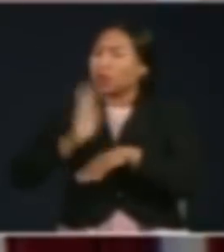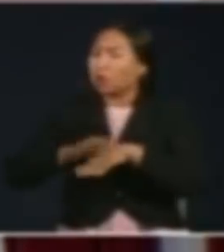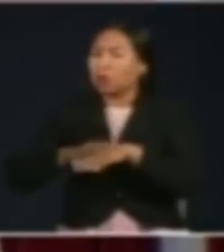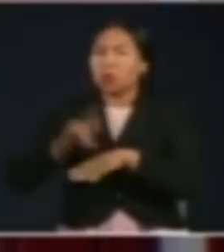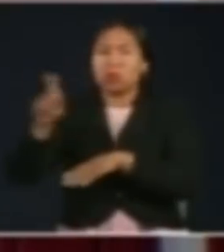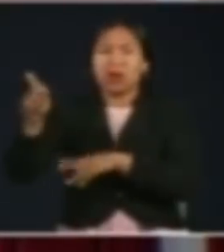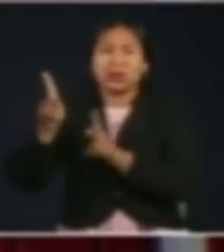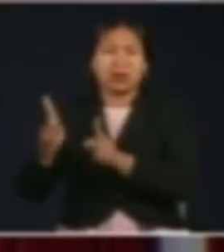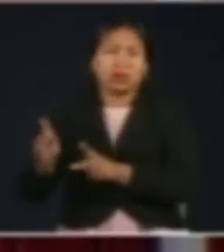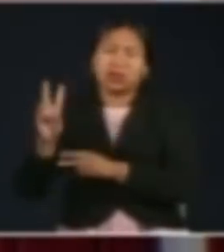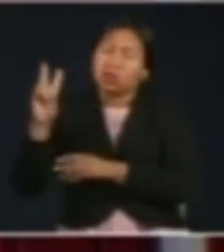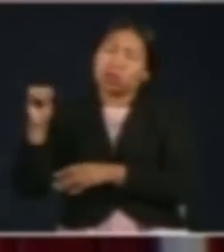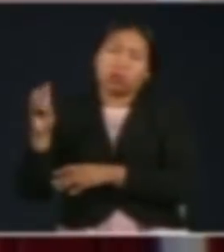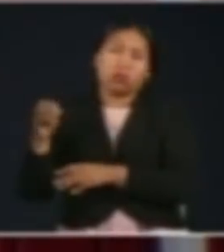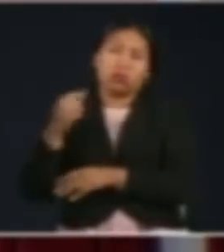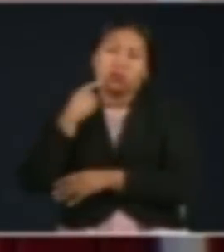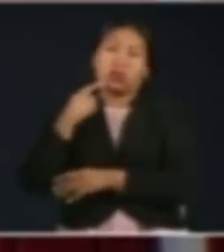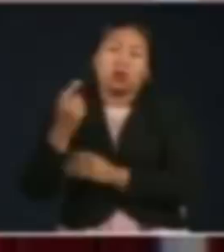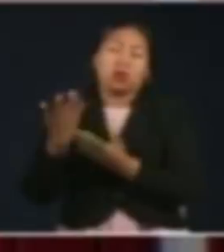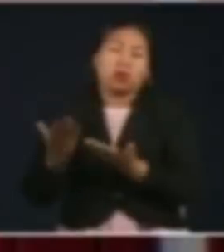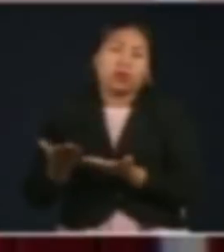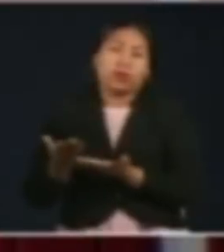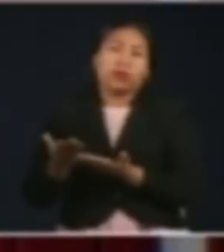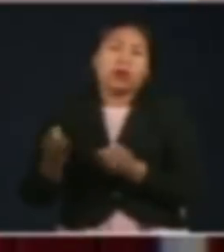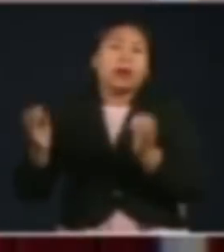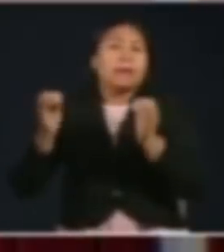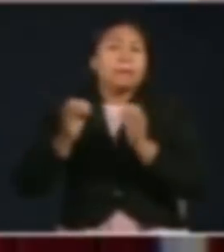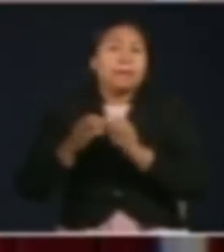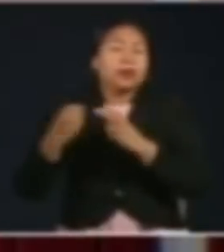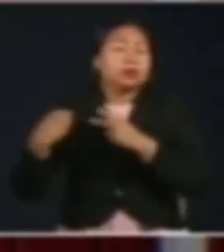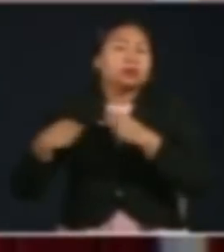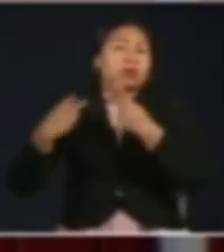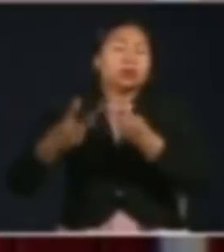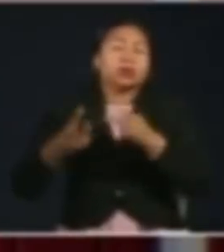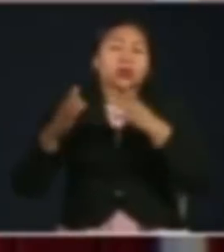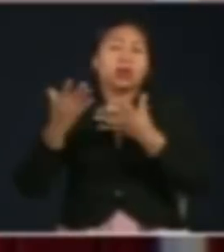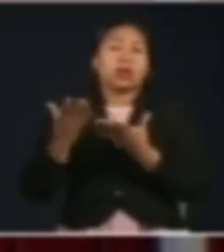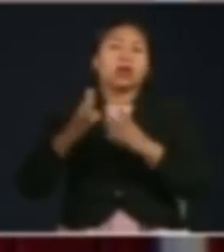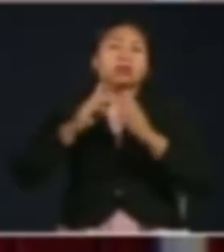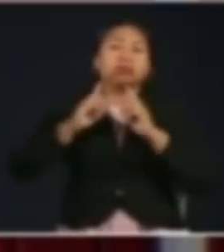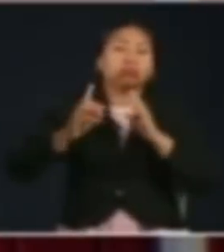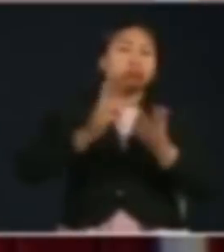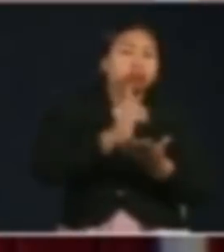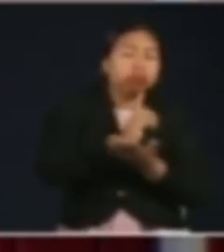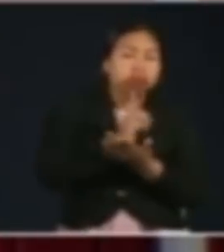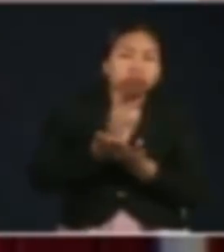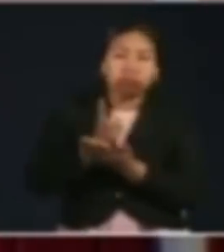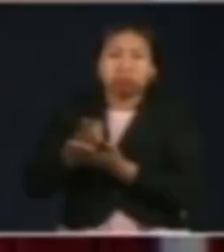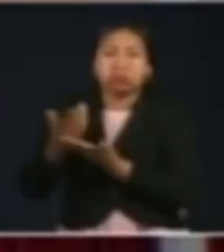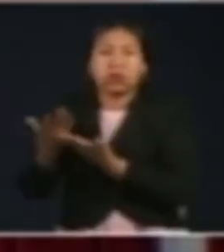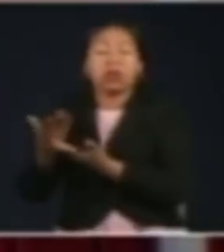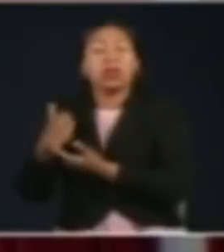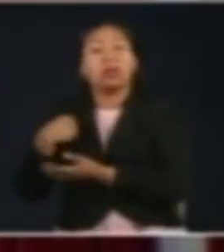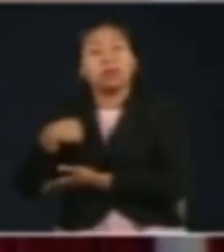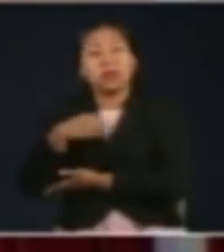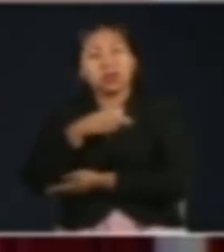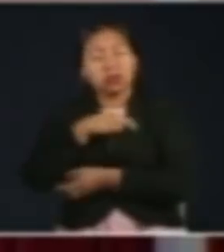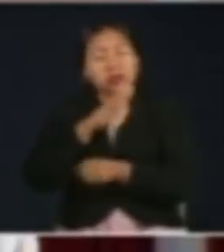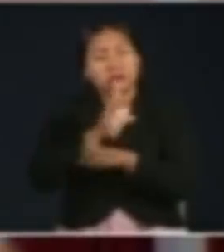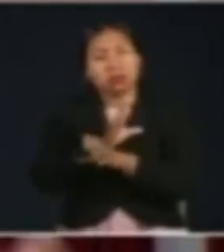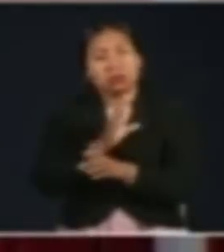que tiene más voluntad de que se discuta la reforma migratoria. El ministro de